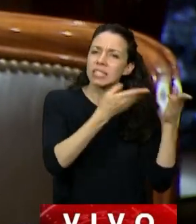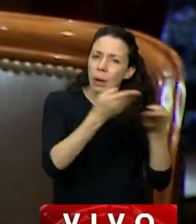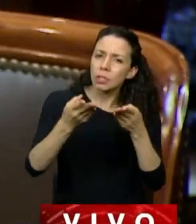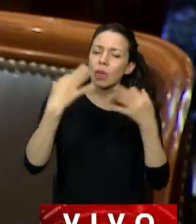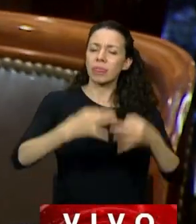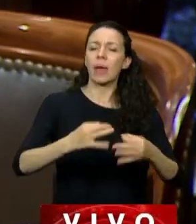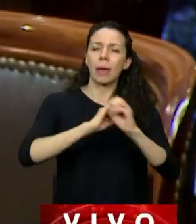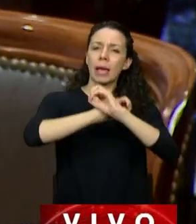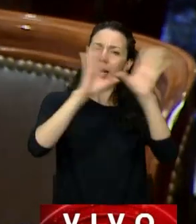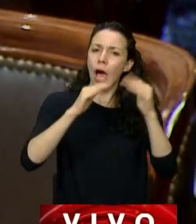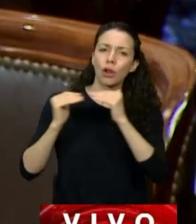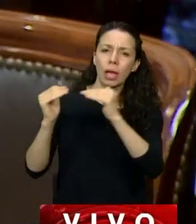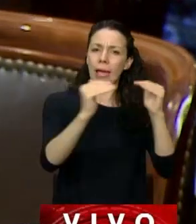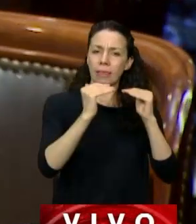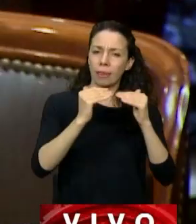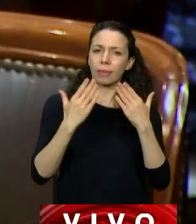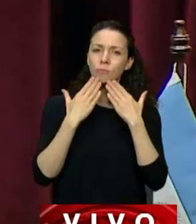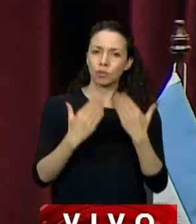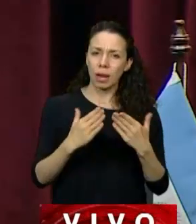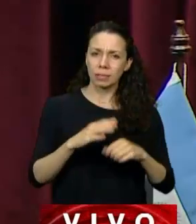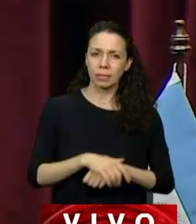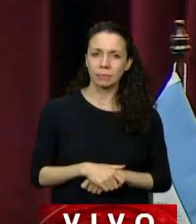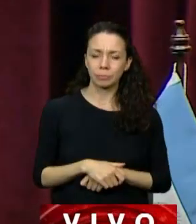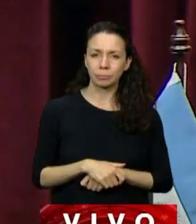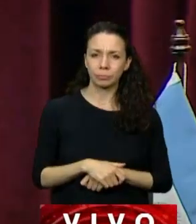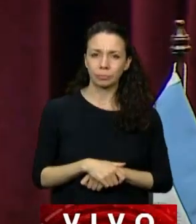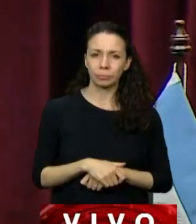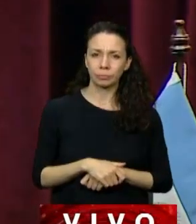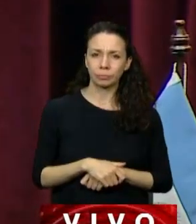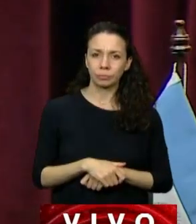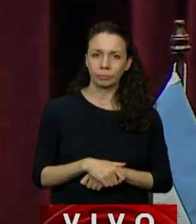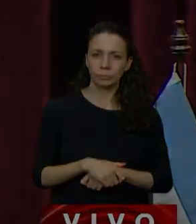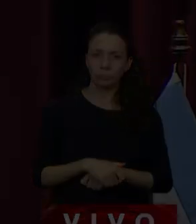innovación y equidad. Muchas gracias. Gracias, diputada Martínez.